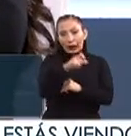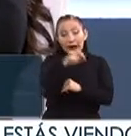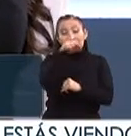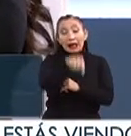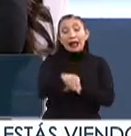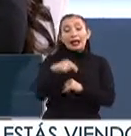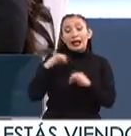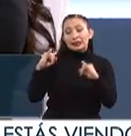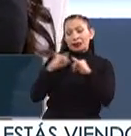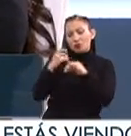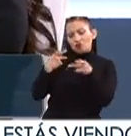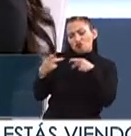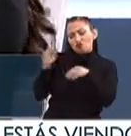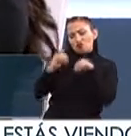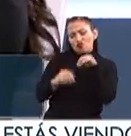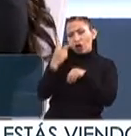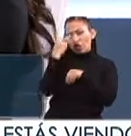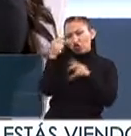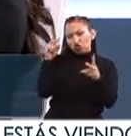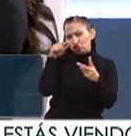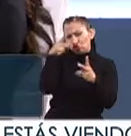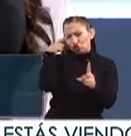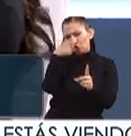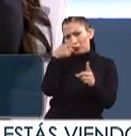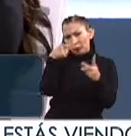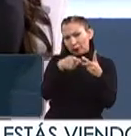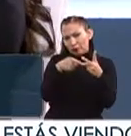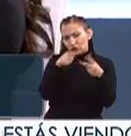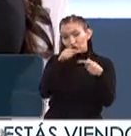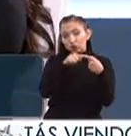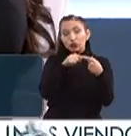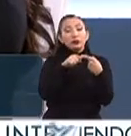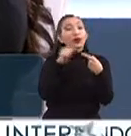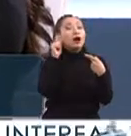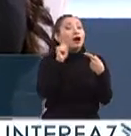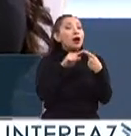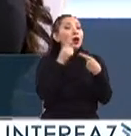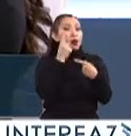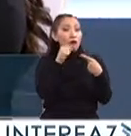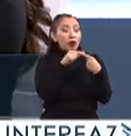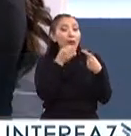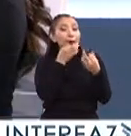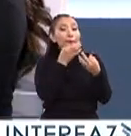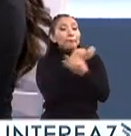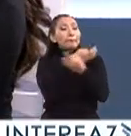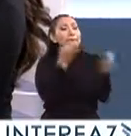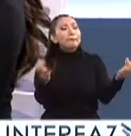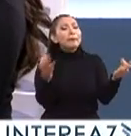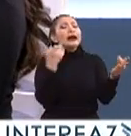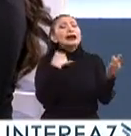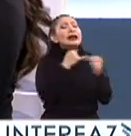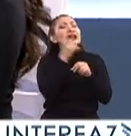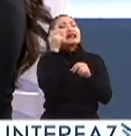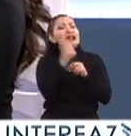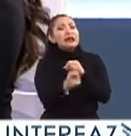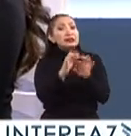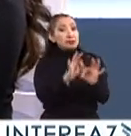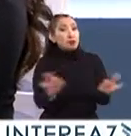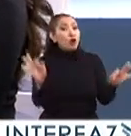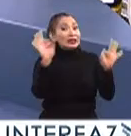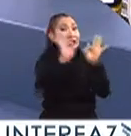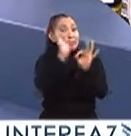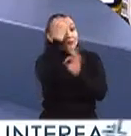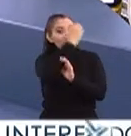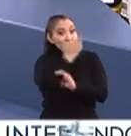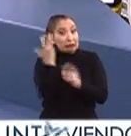el instituto lo ha diseñado con 2 propósitos fundamentales, ¿no? Uno, el de dar a conocer e informar sobre la importancia